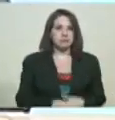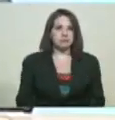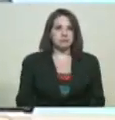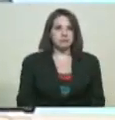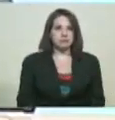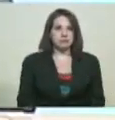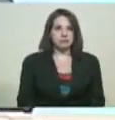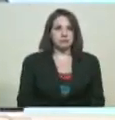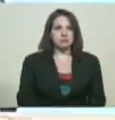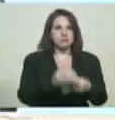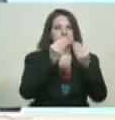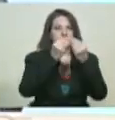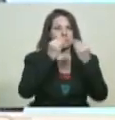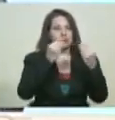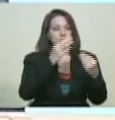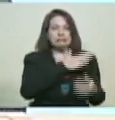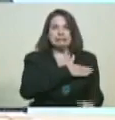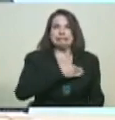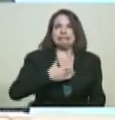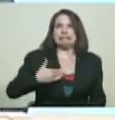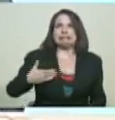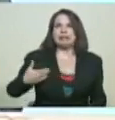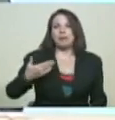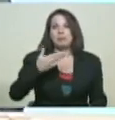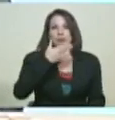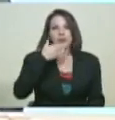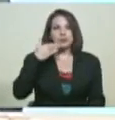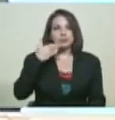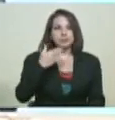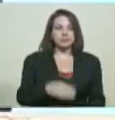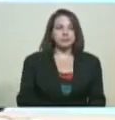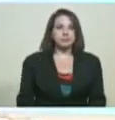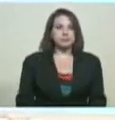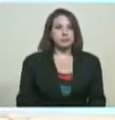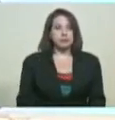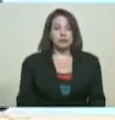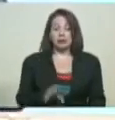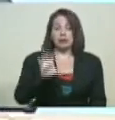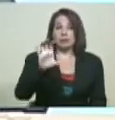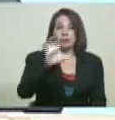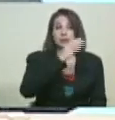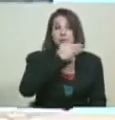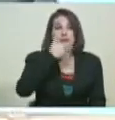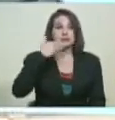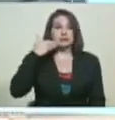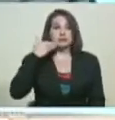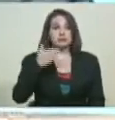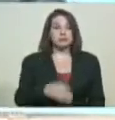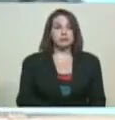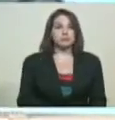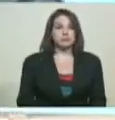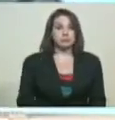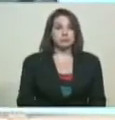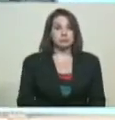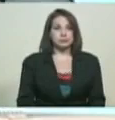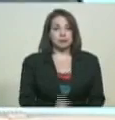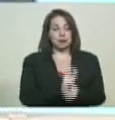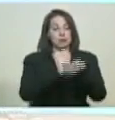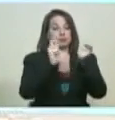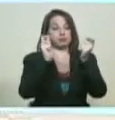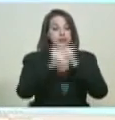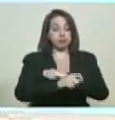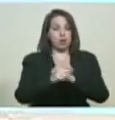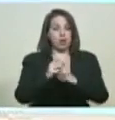como un deseo de ser mejor y de que el país sea mejor como una alternativa del